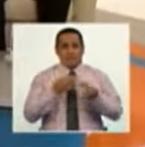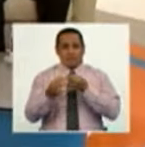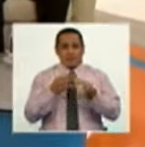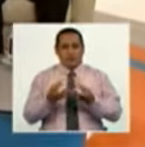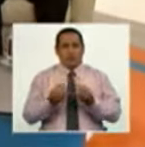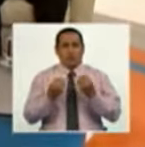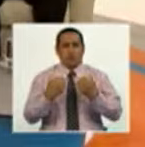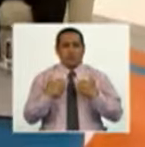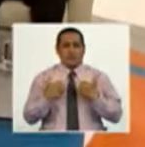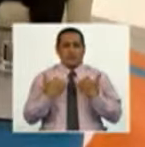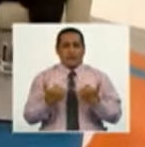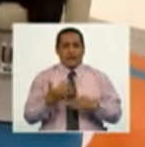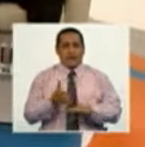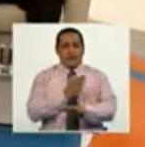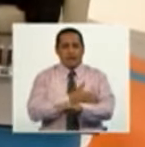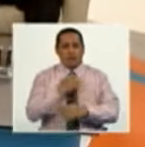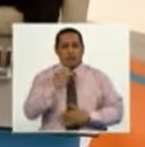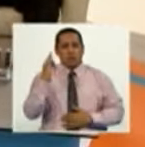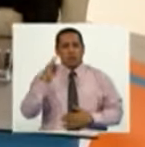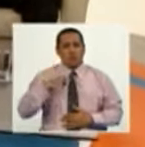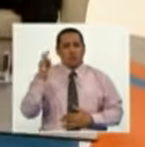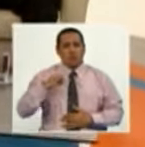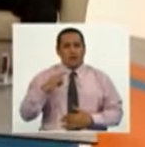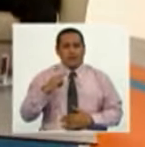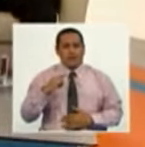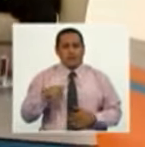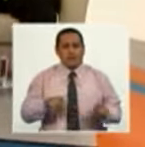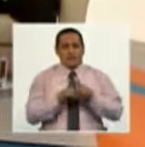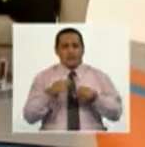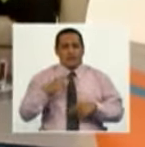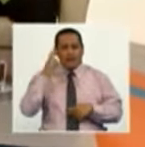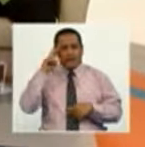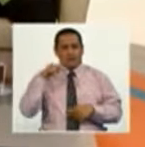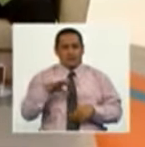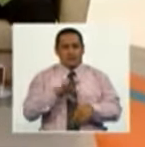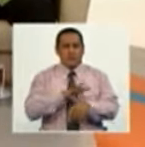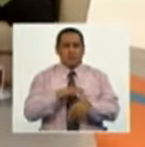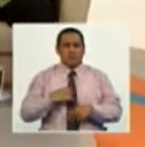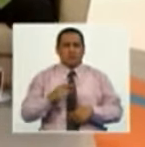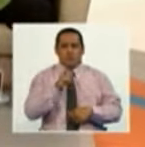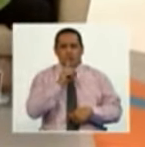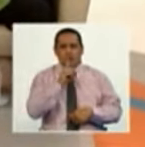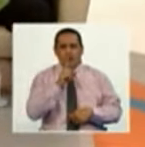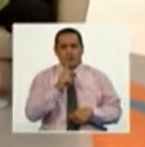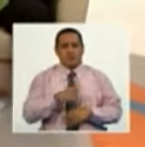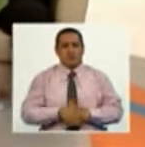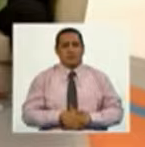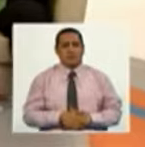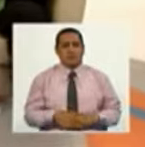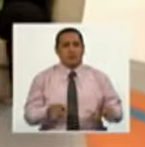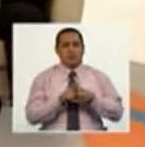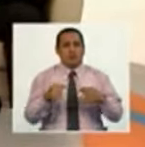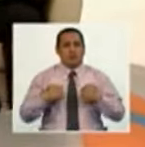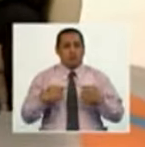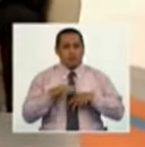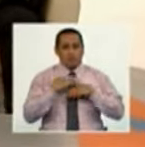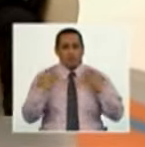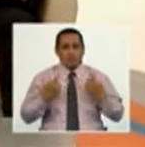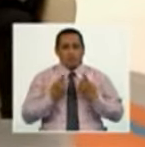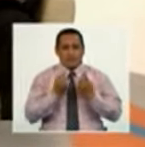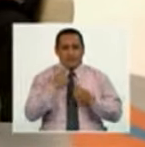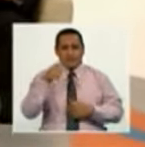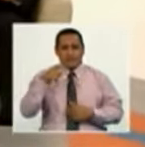que como tenía una urgencia por razones de salud del padre, ¿no? Y